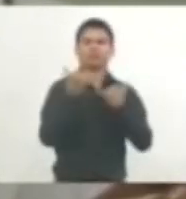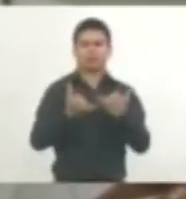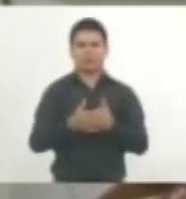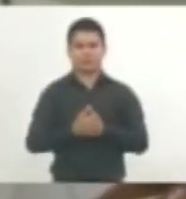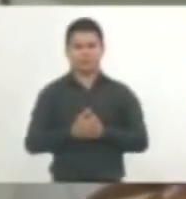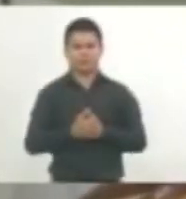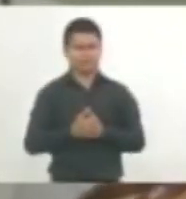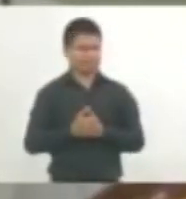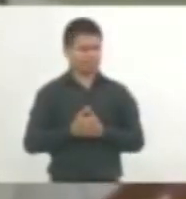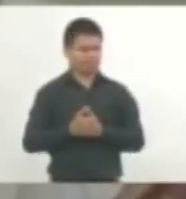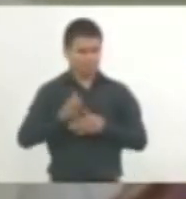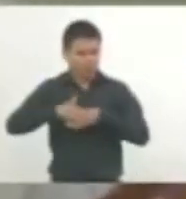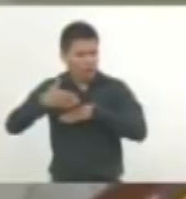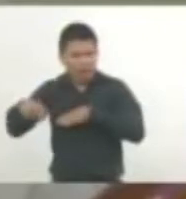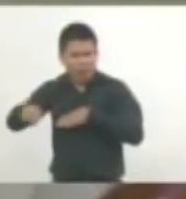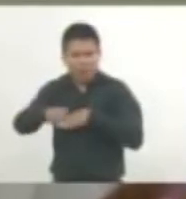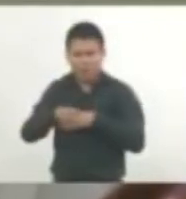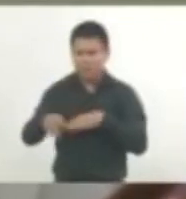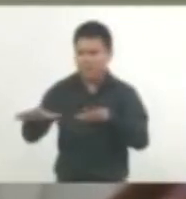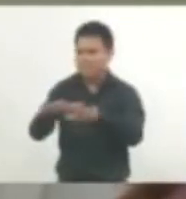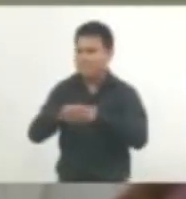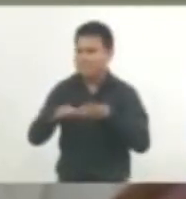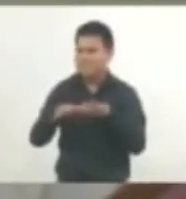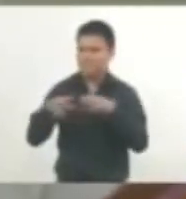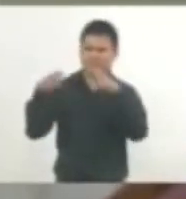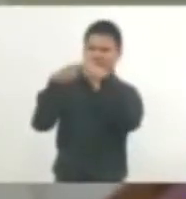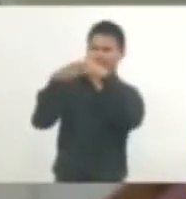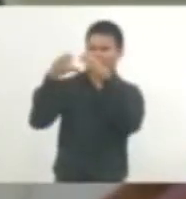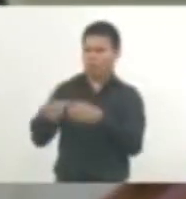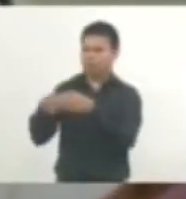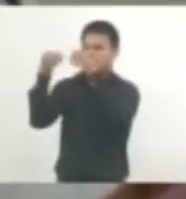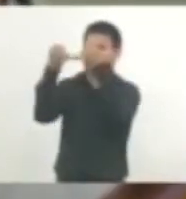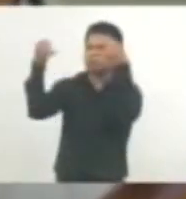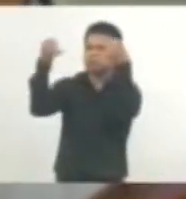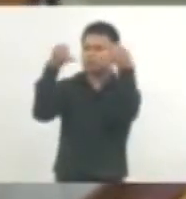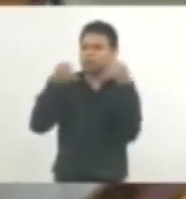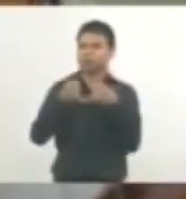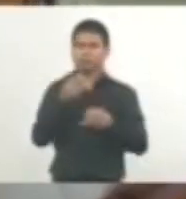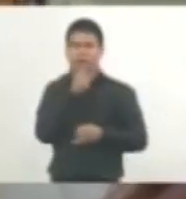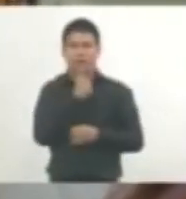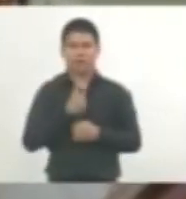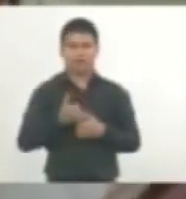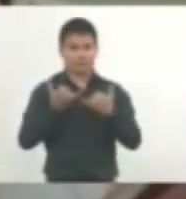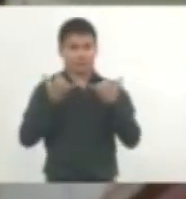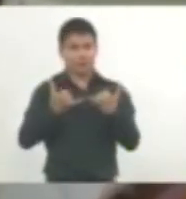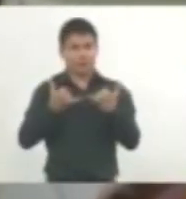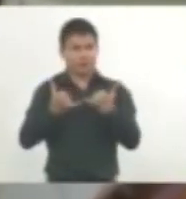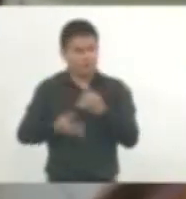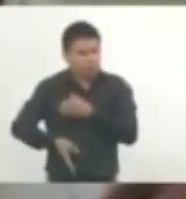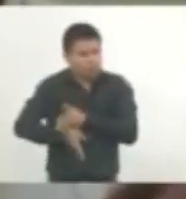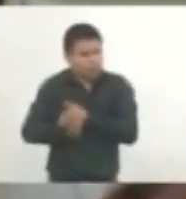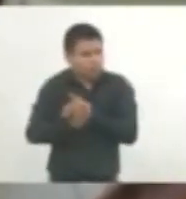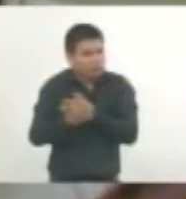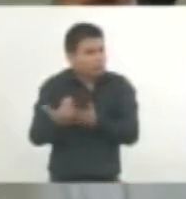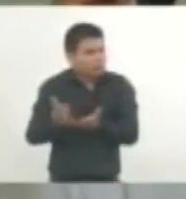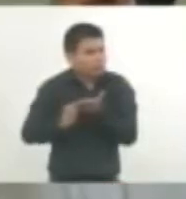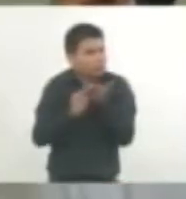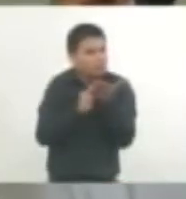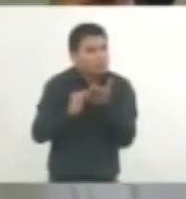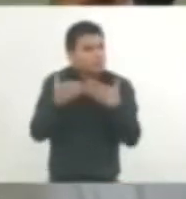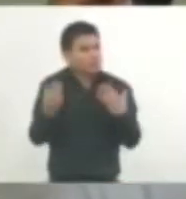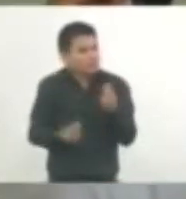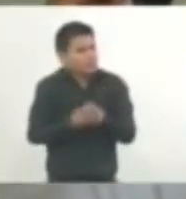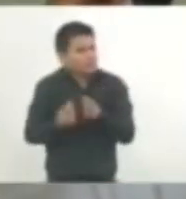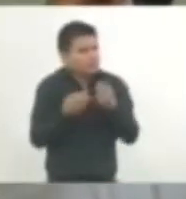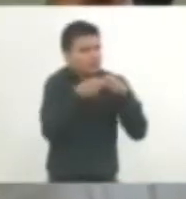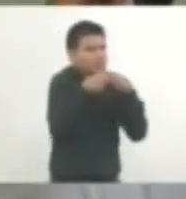perjuicios recibidos en nuestro territorio para lograr, para avanzar en algo similar. Asimismo,